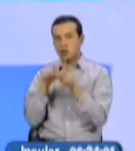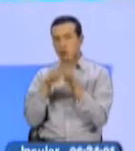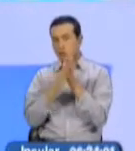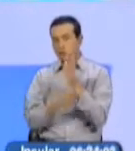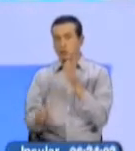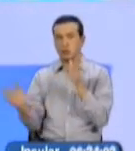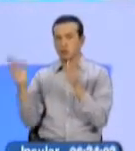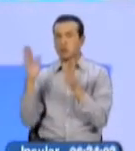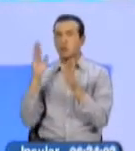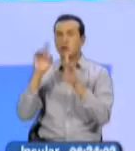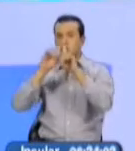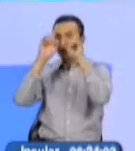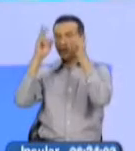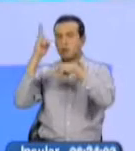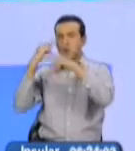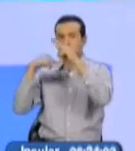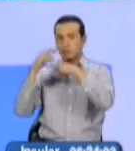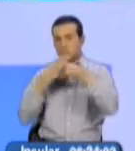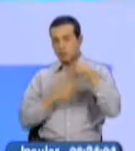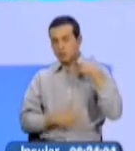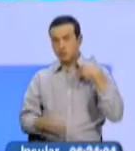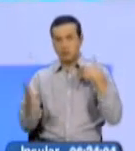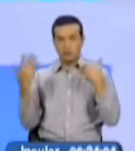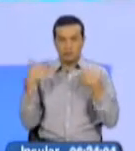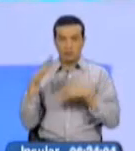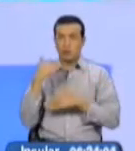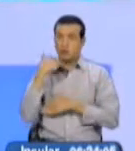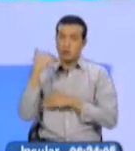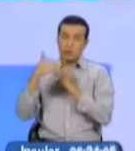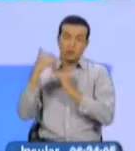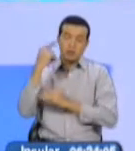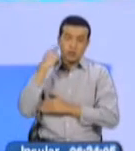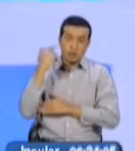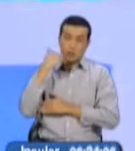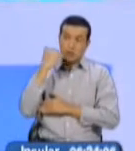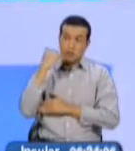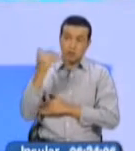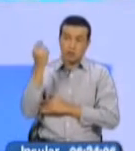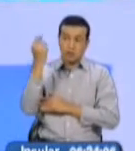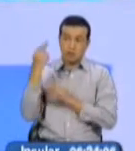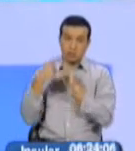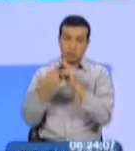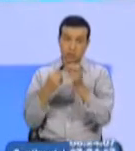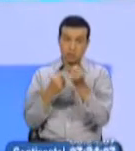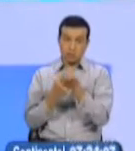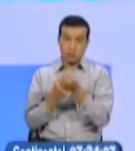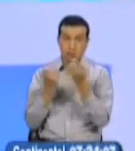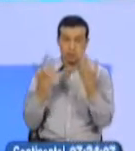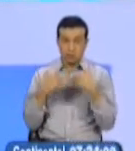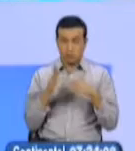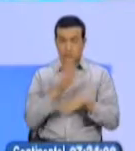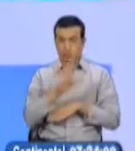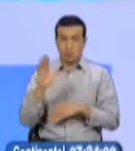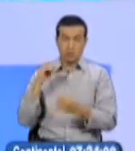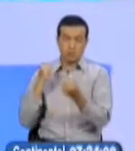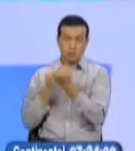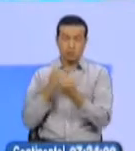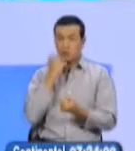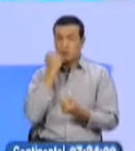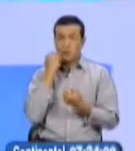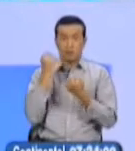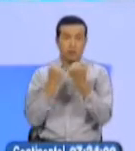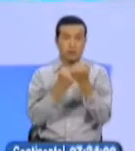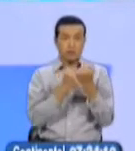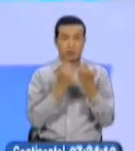como emprender y si llega el momento de que haya el crédito que podamos apoyar de alguna